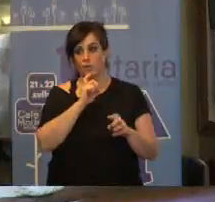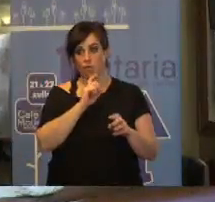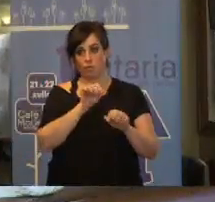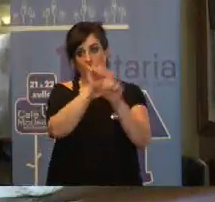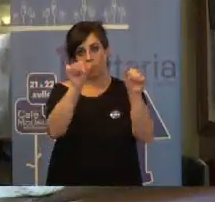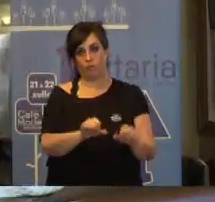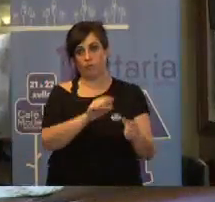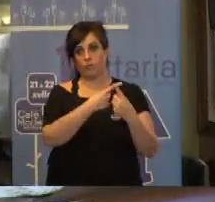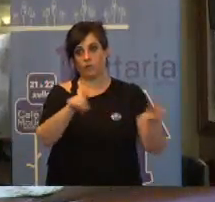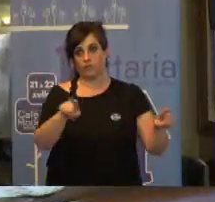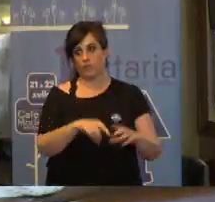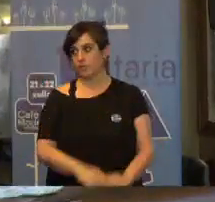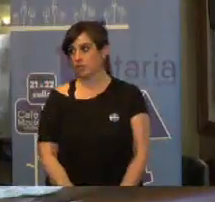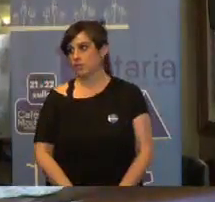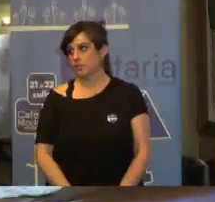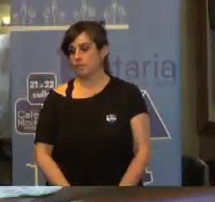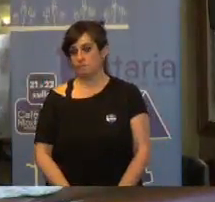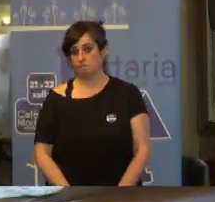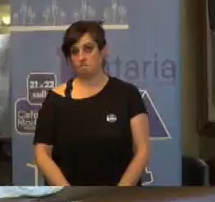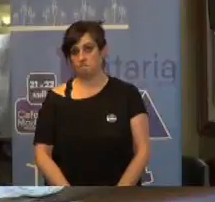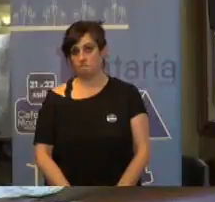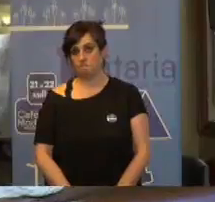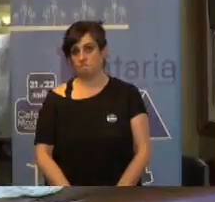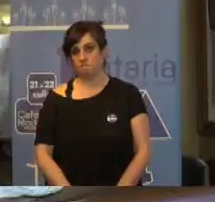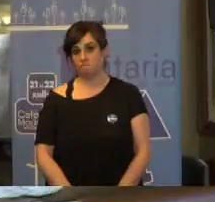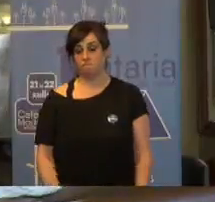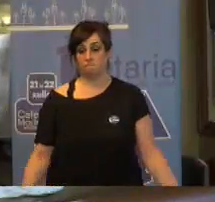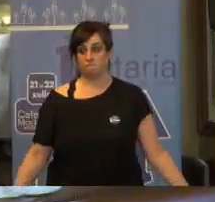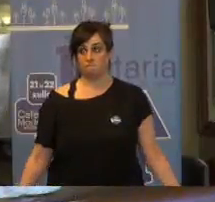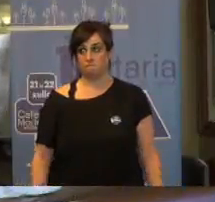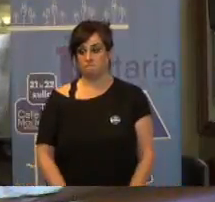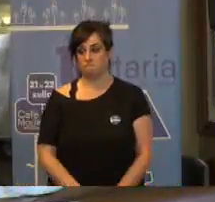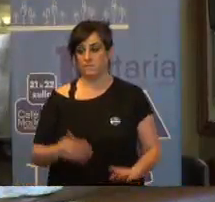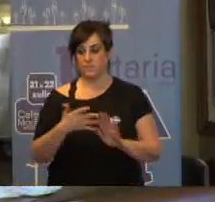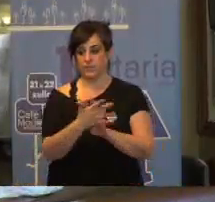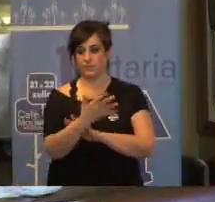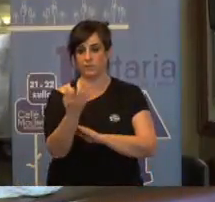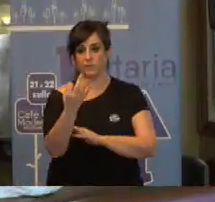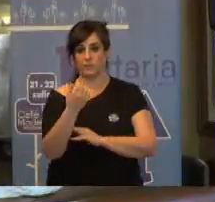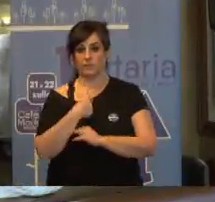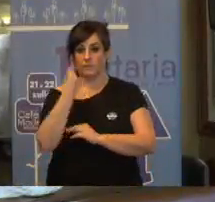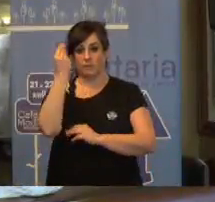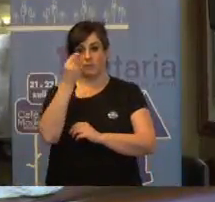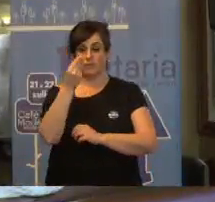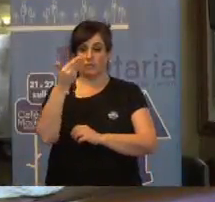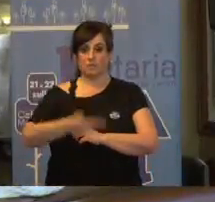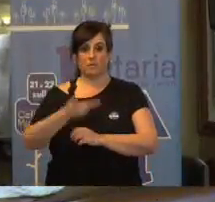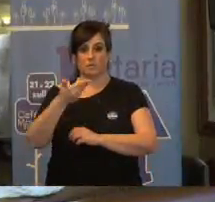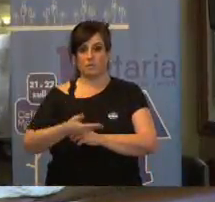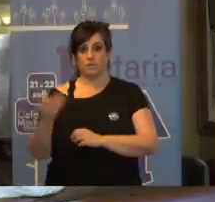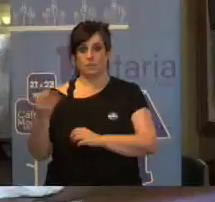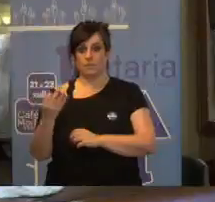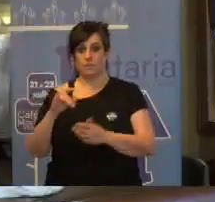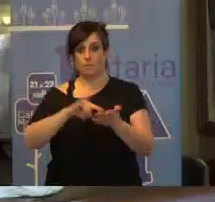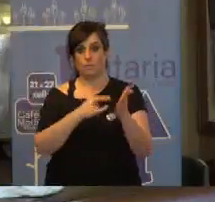das túas palabras, non? Quer dicir, penso que é fundamental ter un proxecto